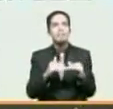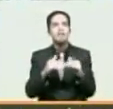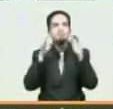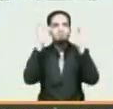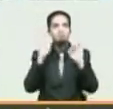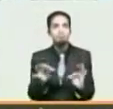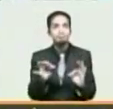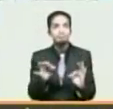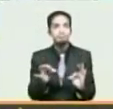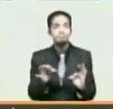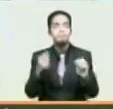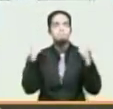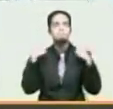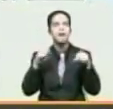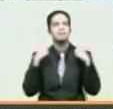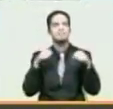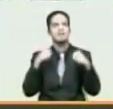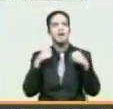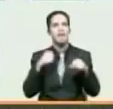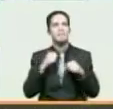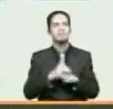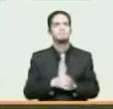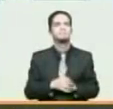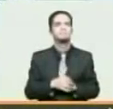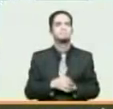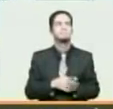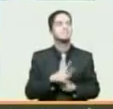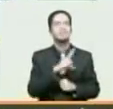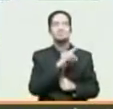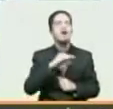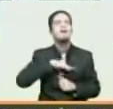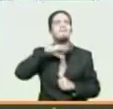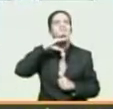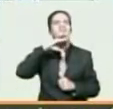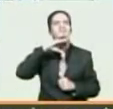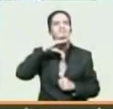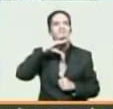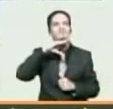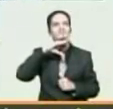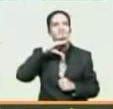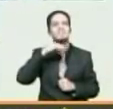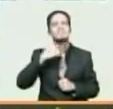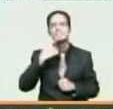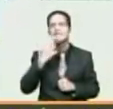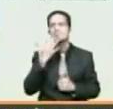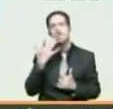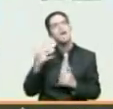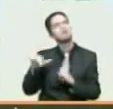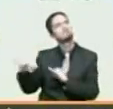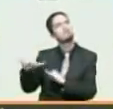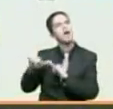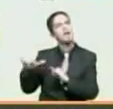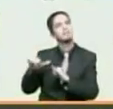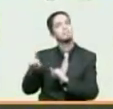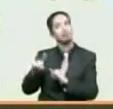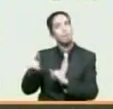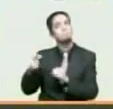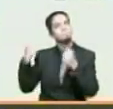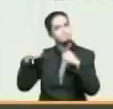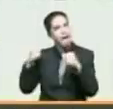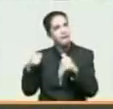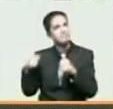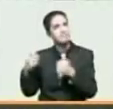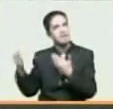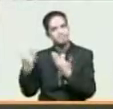establecida y practicada. No basta decir que hay igualdad. Hay que